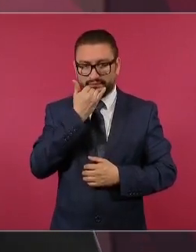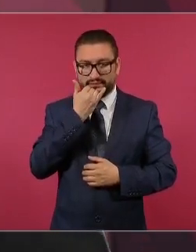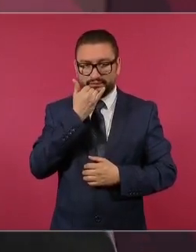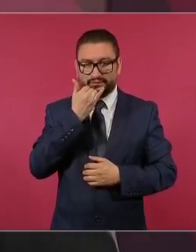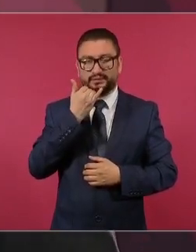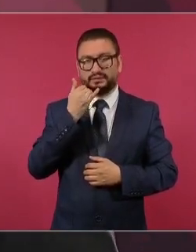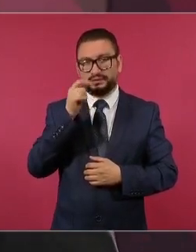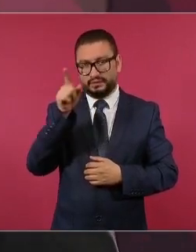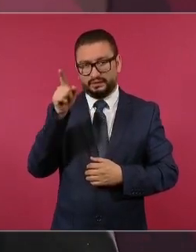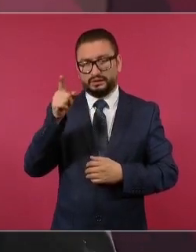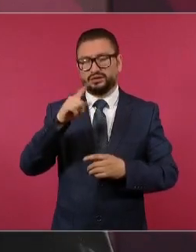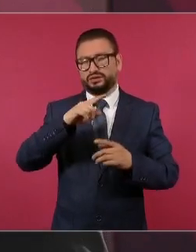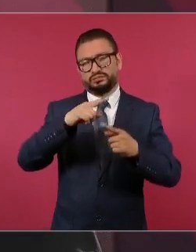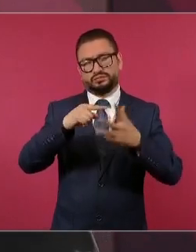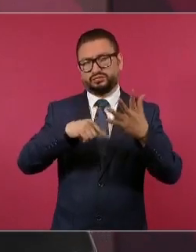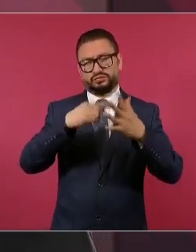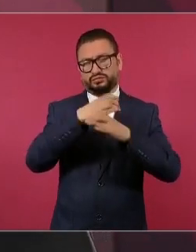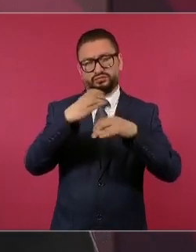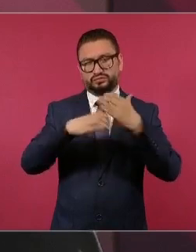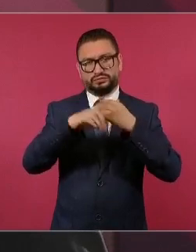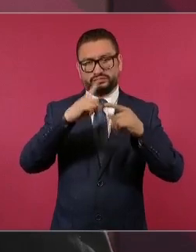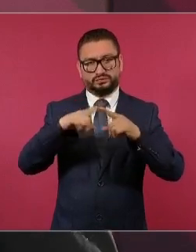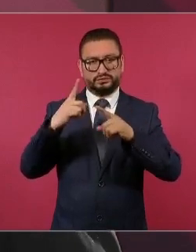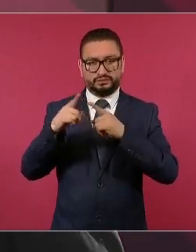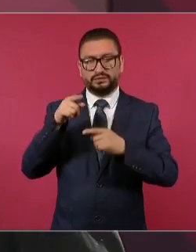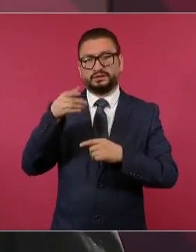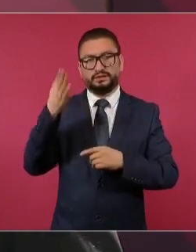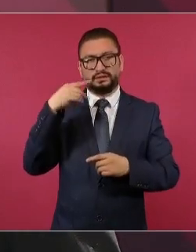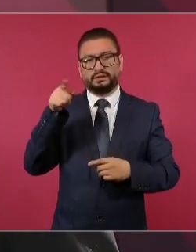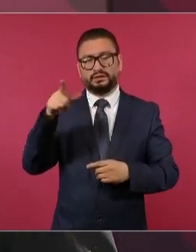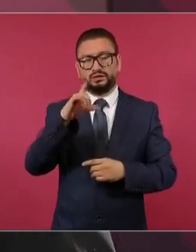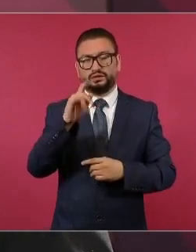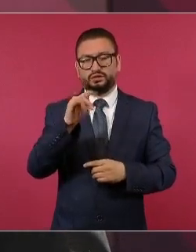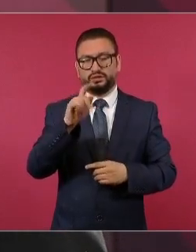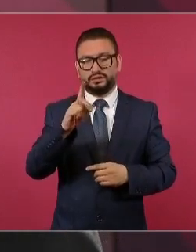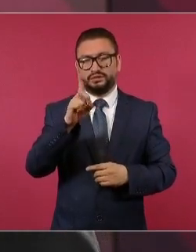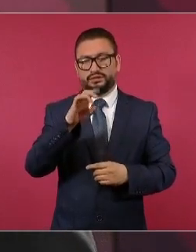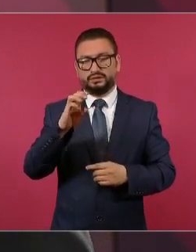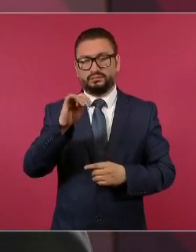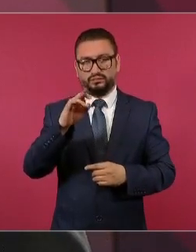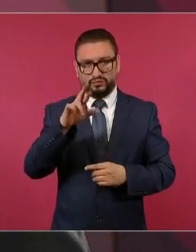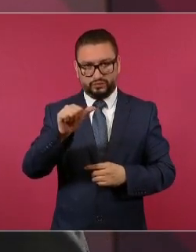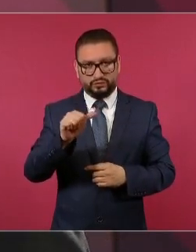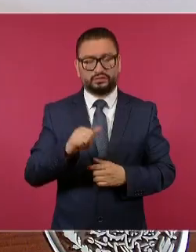entre otras cosas, ¿no? Lore de Mola,